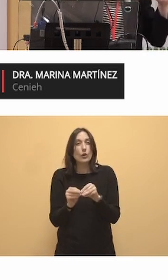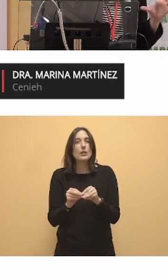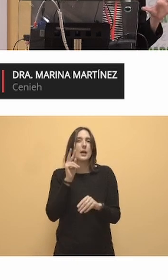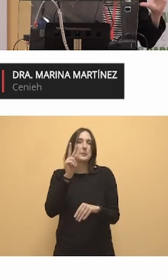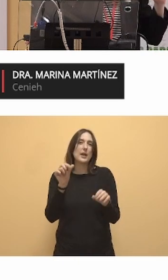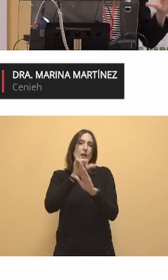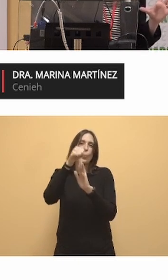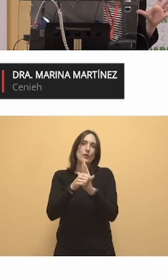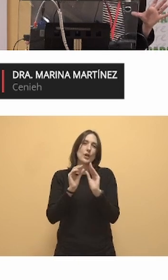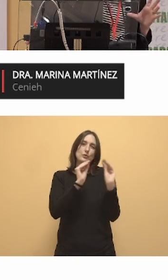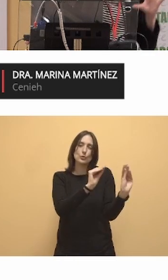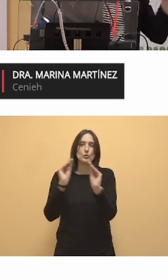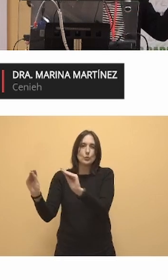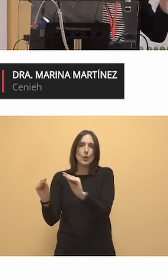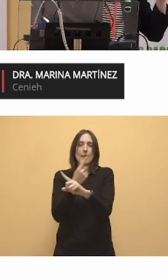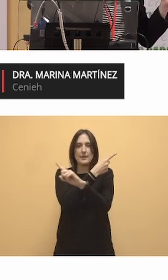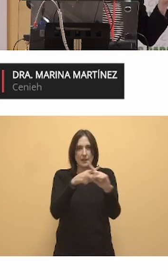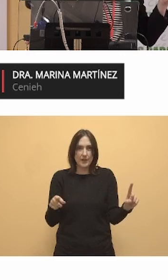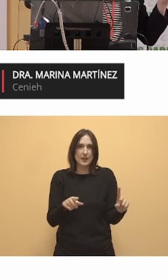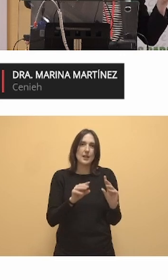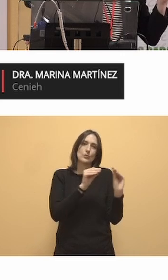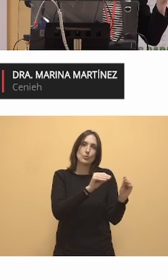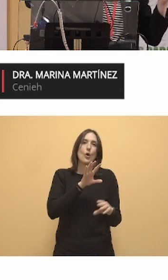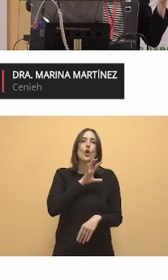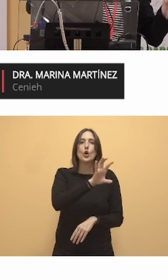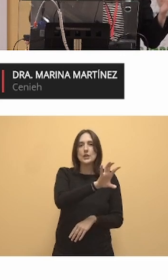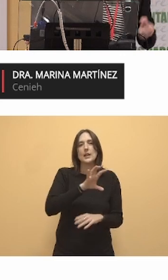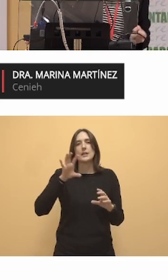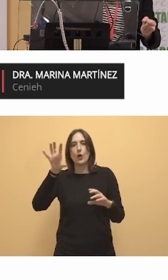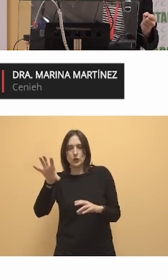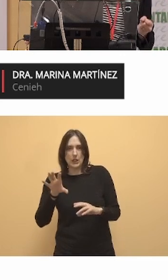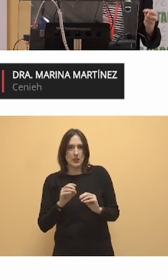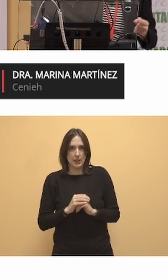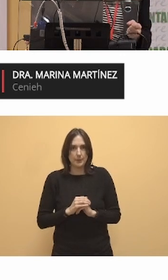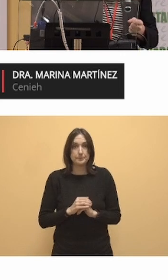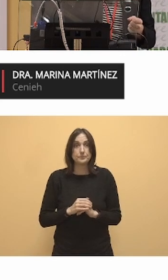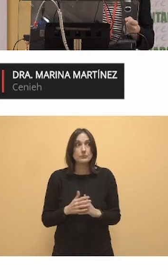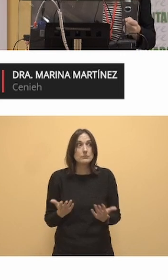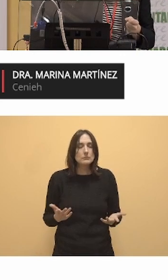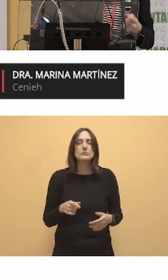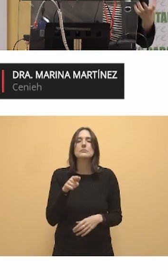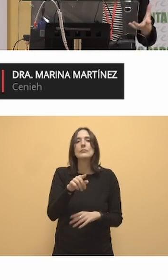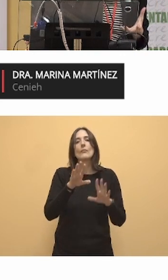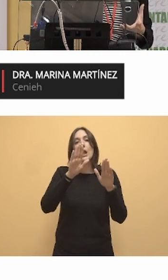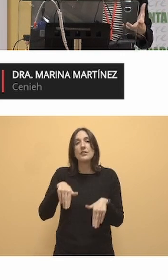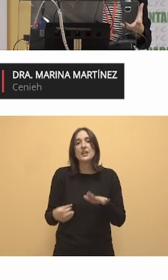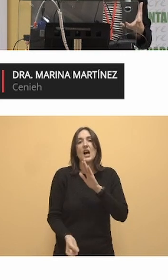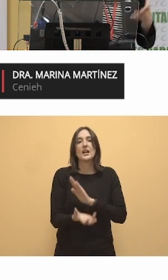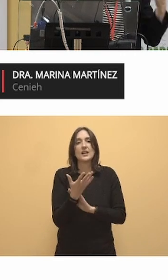diferencias morfológicas muy claras entre ambos continentes. Eso les llevó a